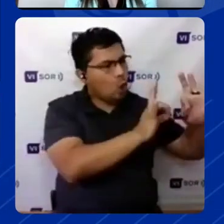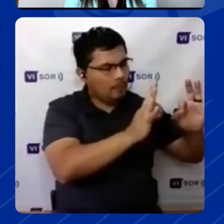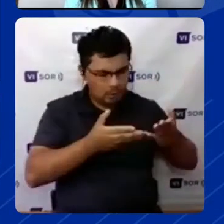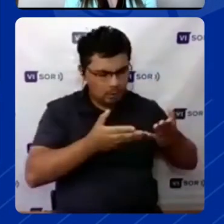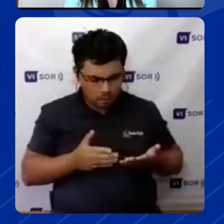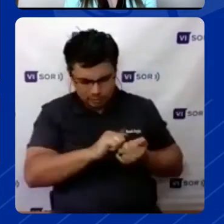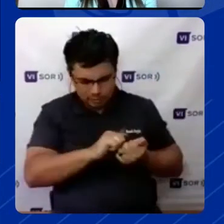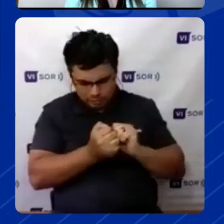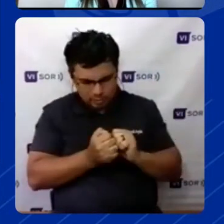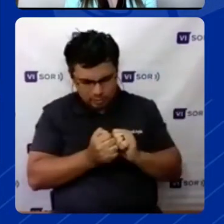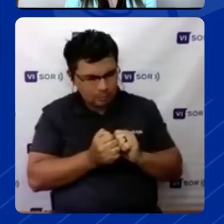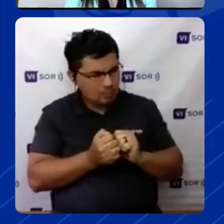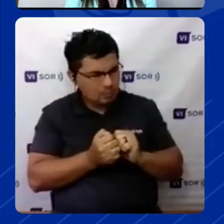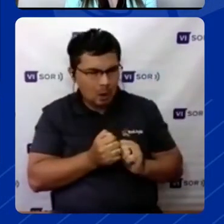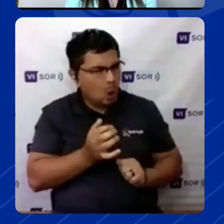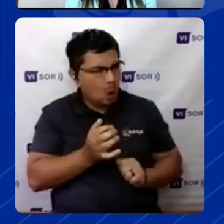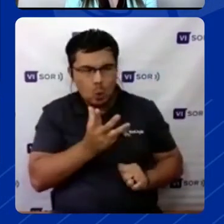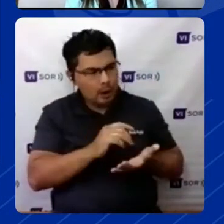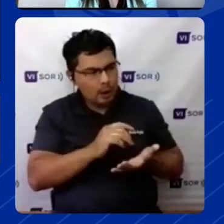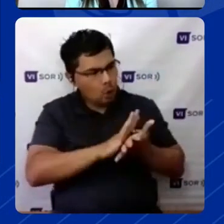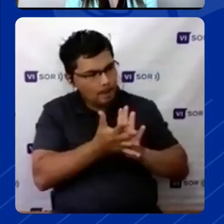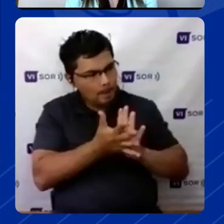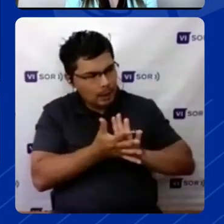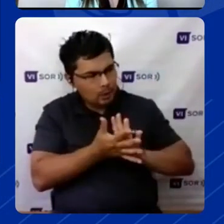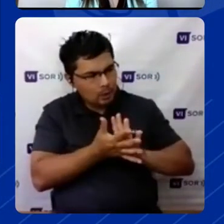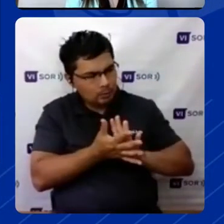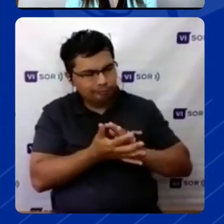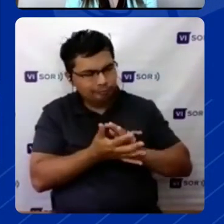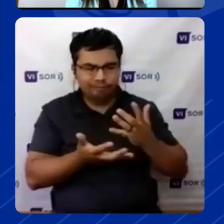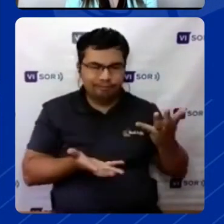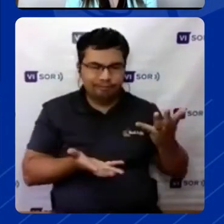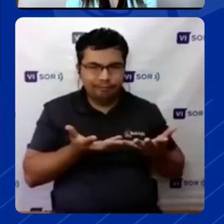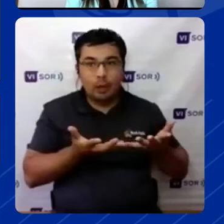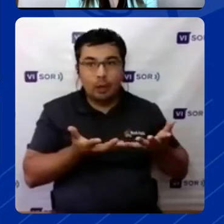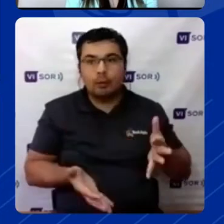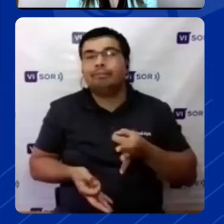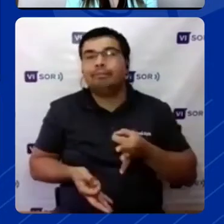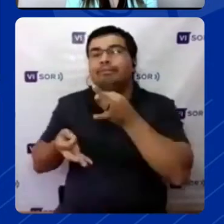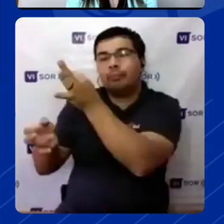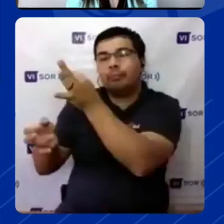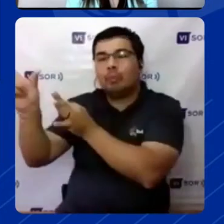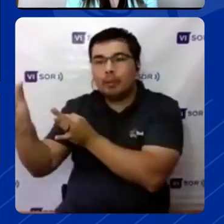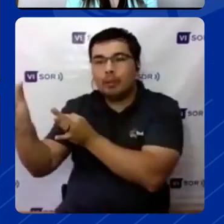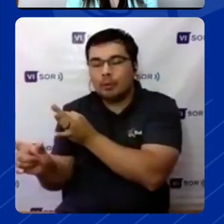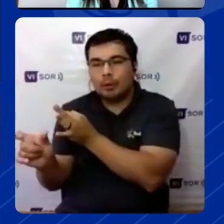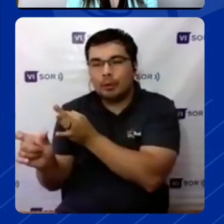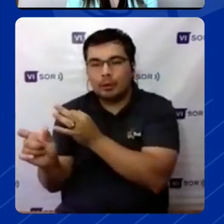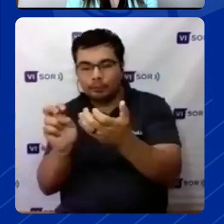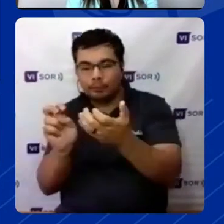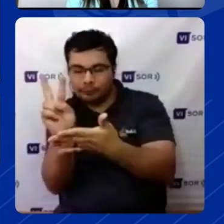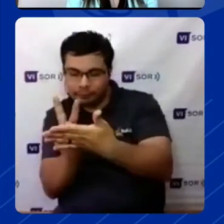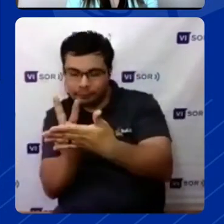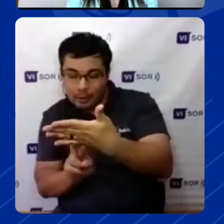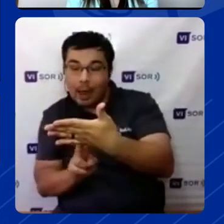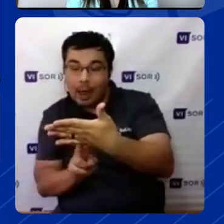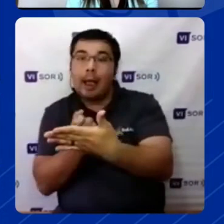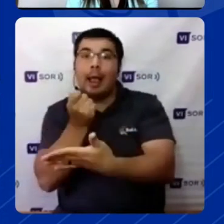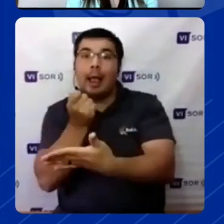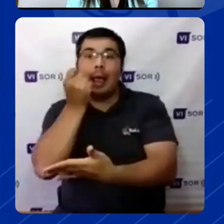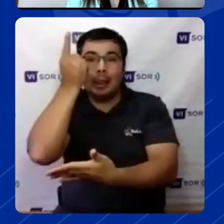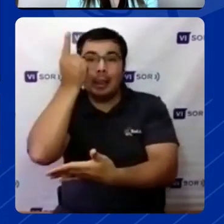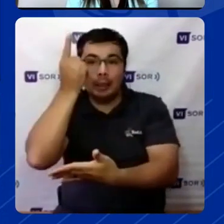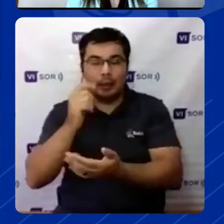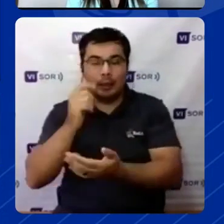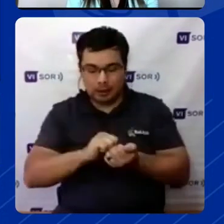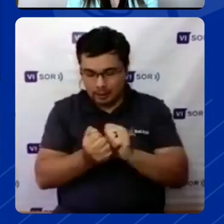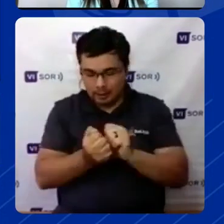teniendo un visto bueno de solicitante, nosotros pasamos ya el texto adaptado en primera